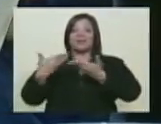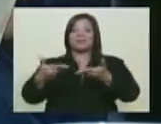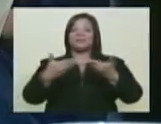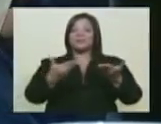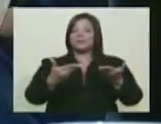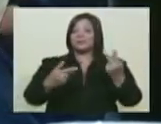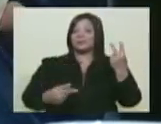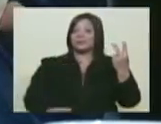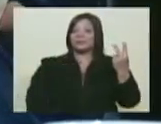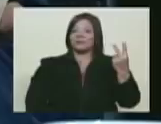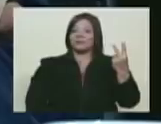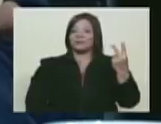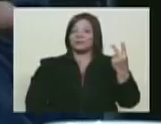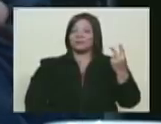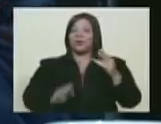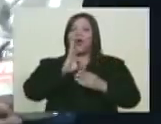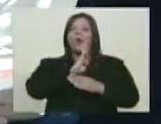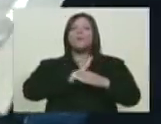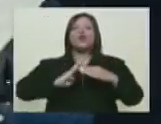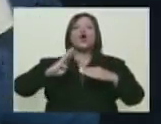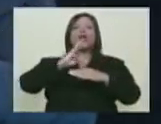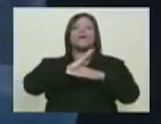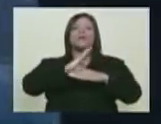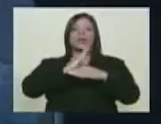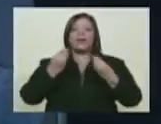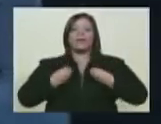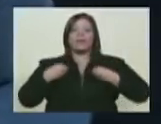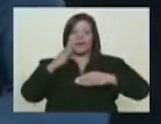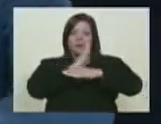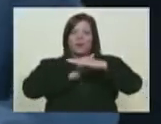Pancho Villa, una biografía narrativa.